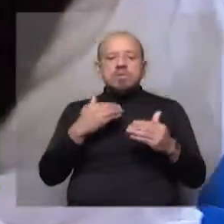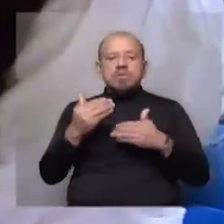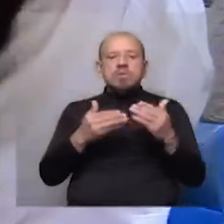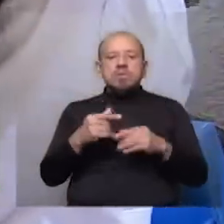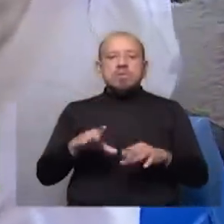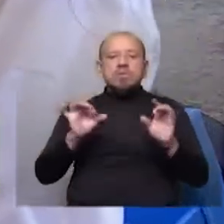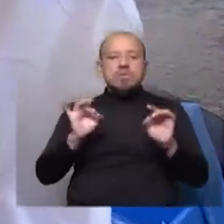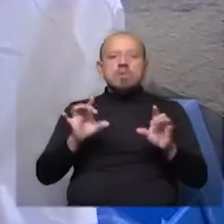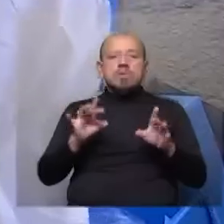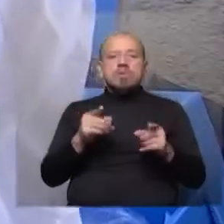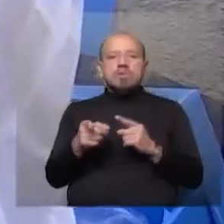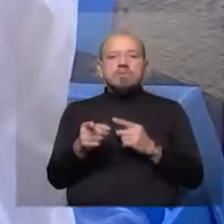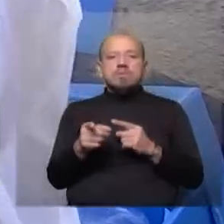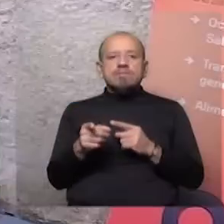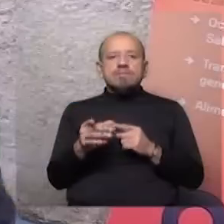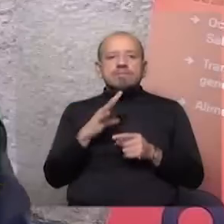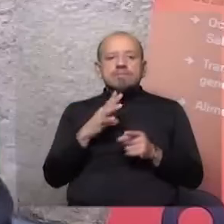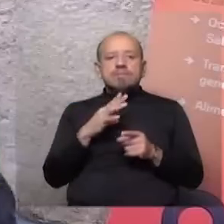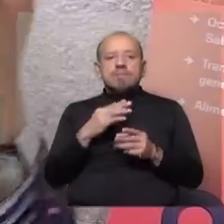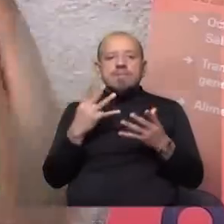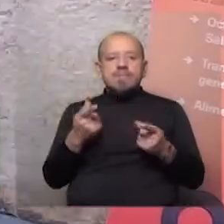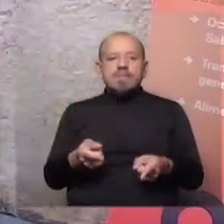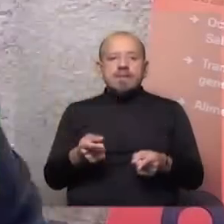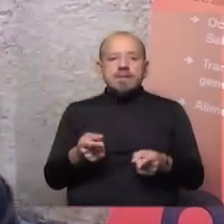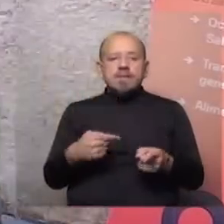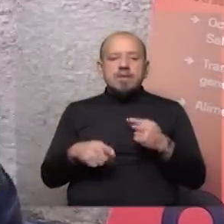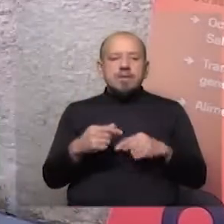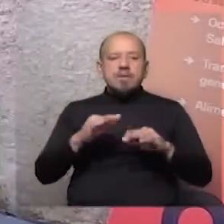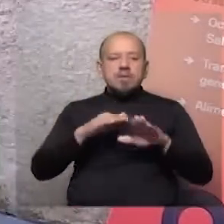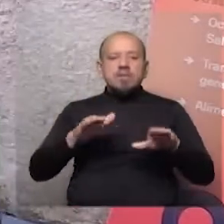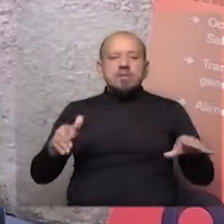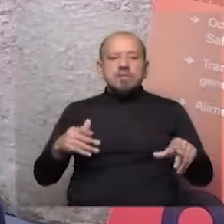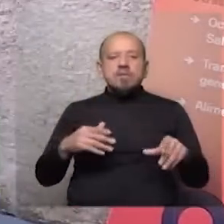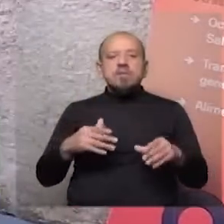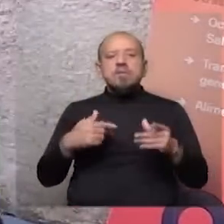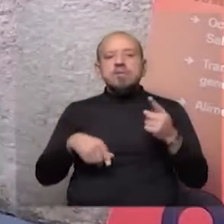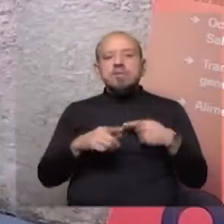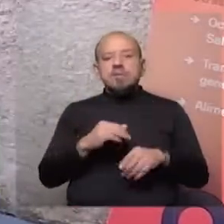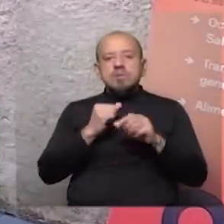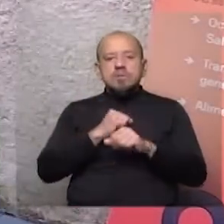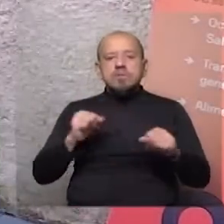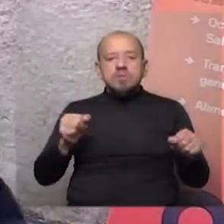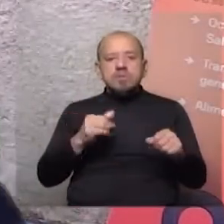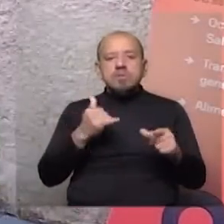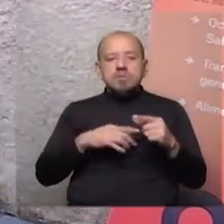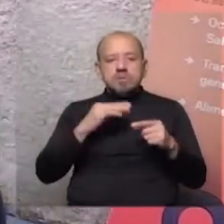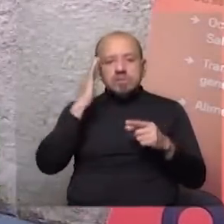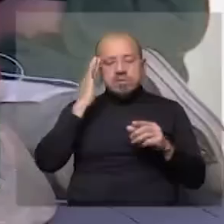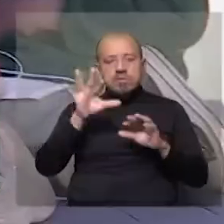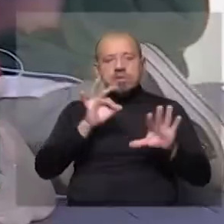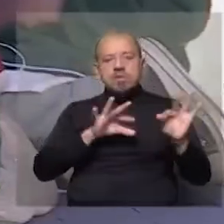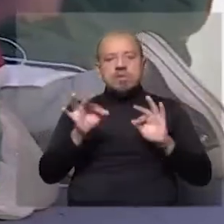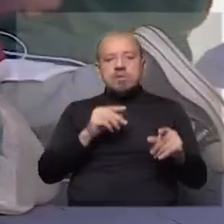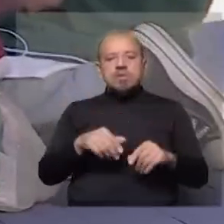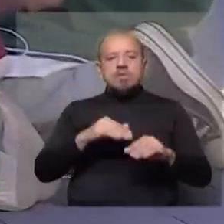natural son todas esas cosas que estamos viendo acá y queremos educar y formar a los niños y a los consumidores a la hora para que tengan conocimiento a la hora de elegir